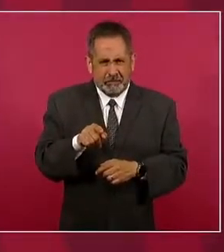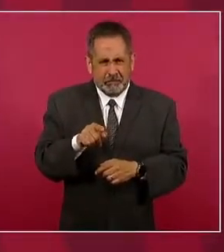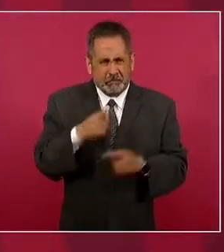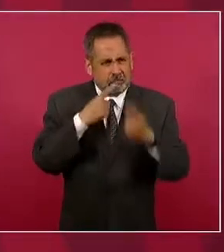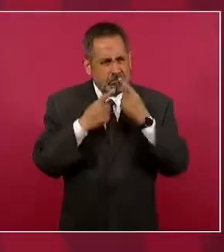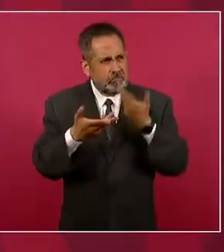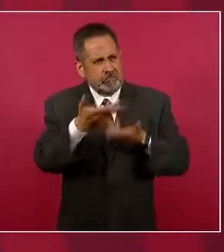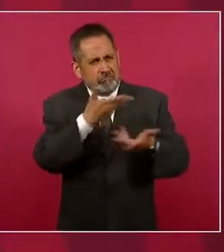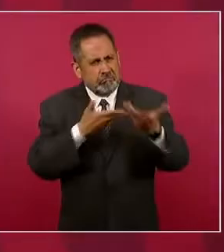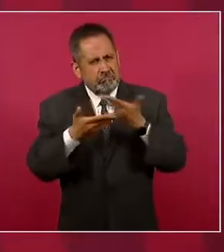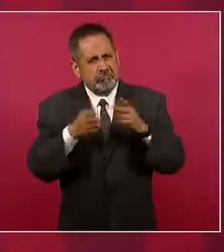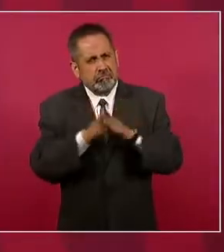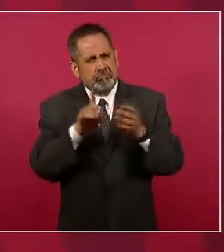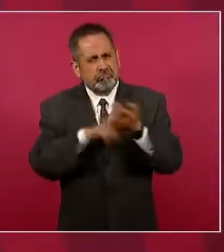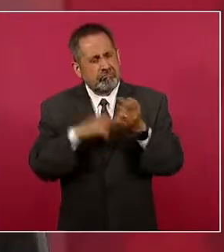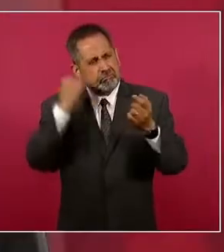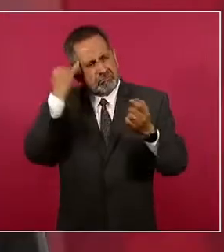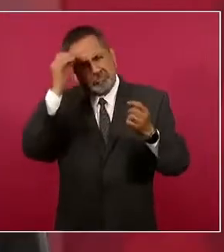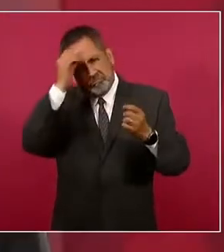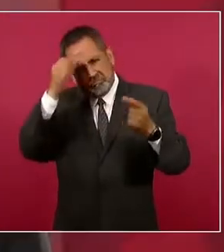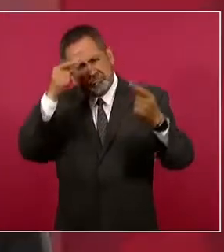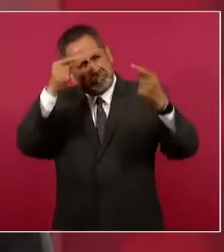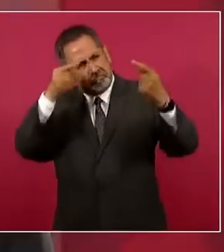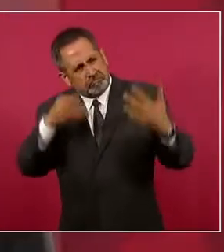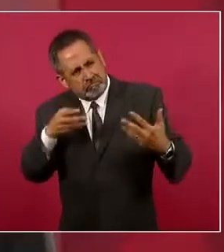compartir puntos de vista